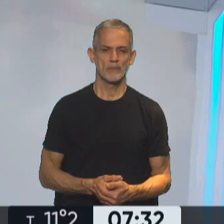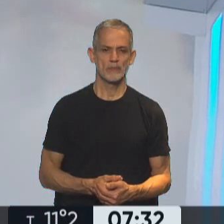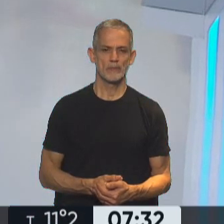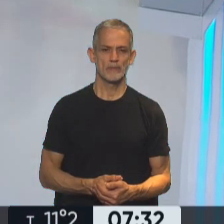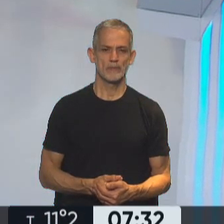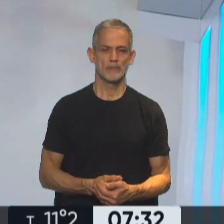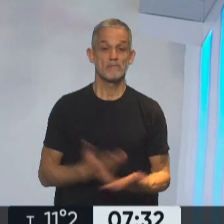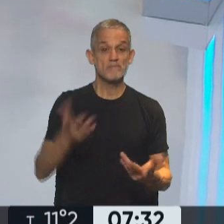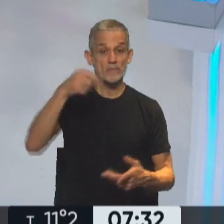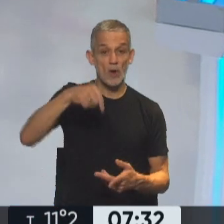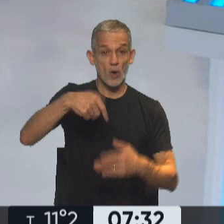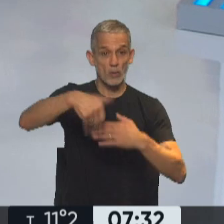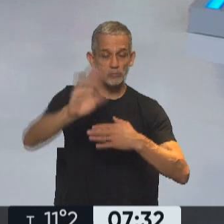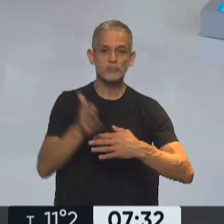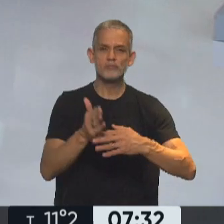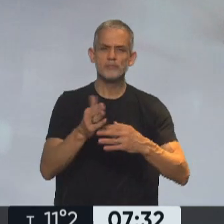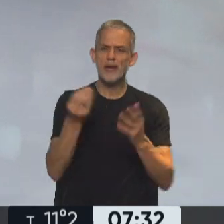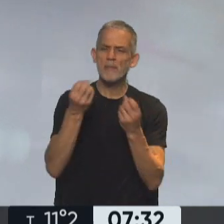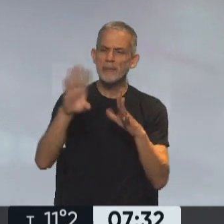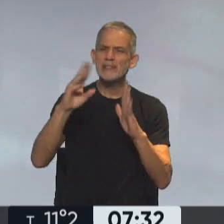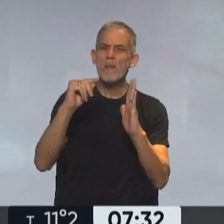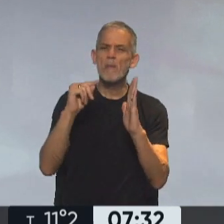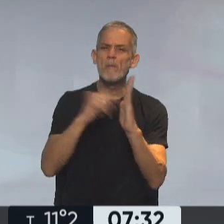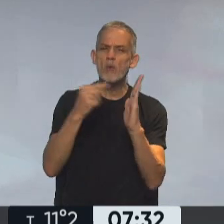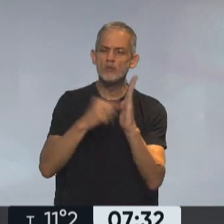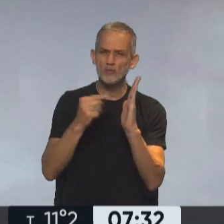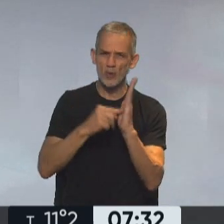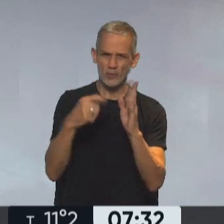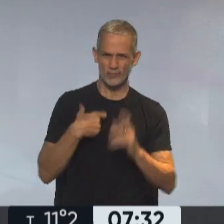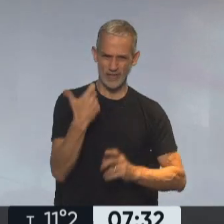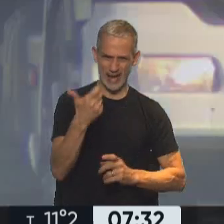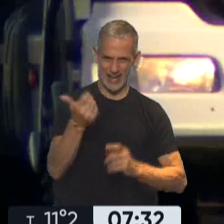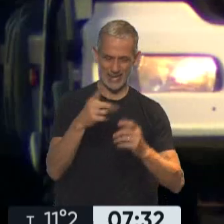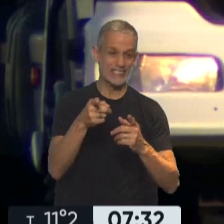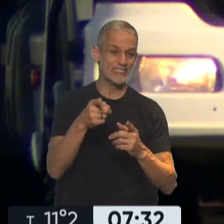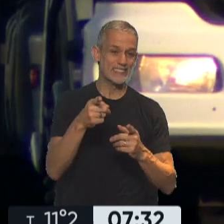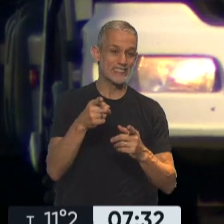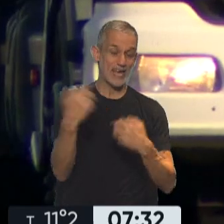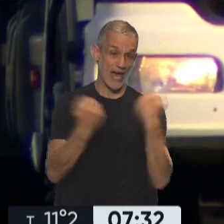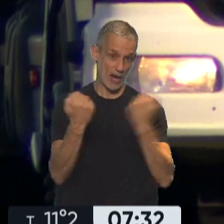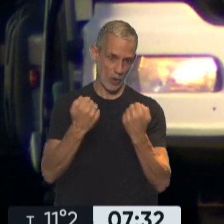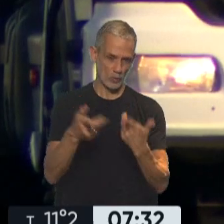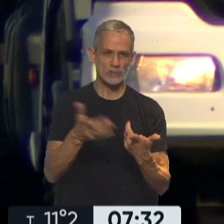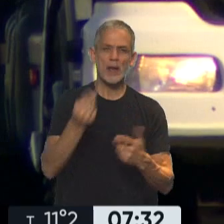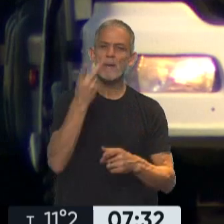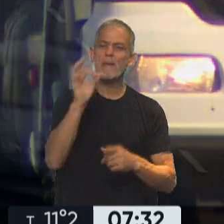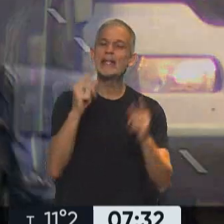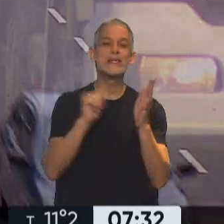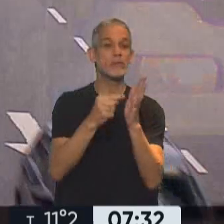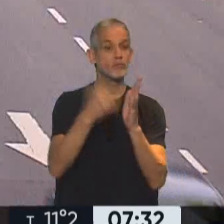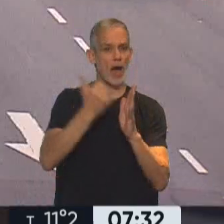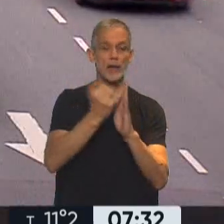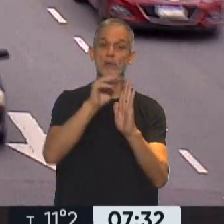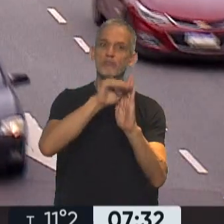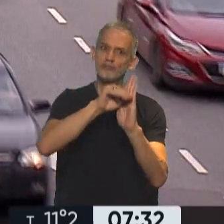desde hoy rige el scoring federal este sistema de puntos que tiene cada conductor con licencia nacional de conducir son 20 puntos en total que se van